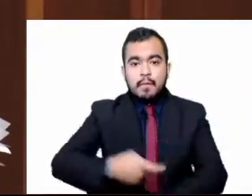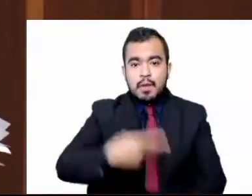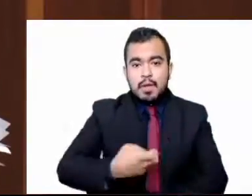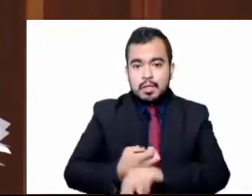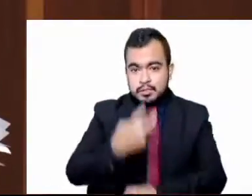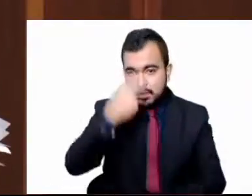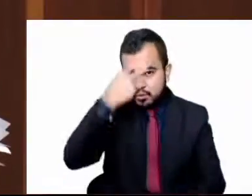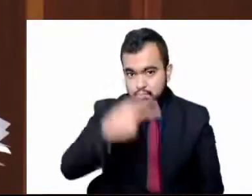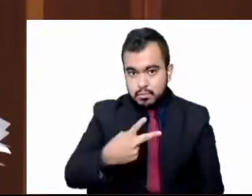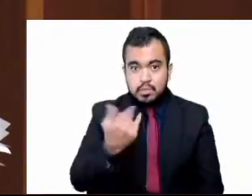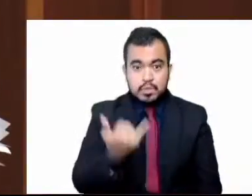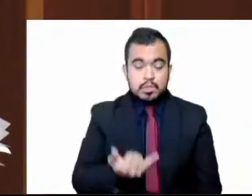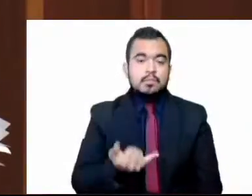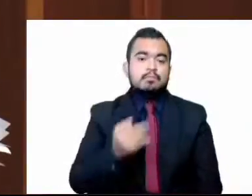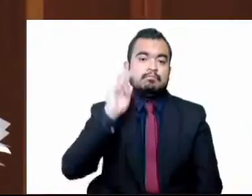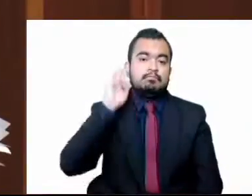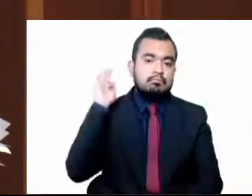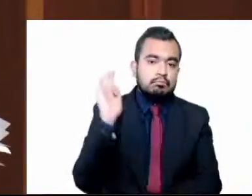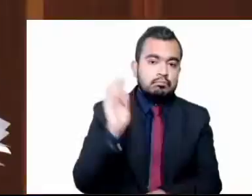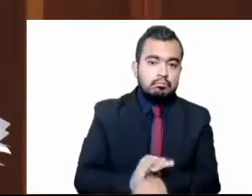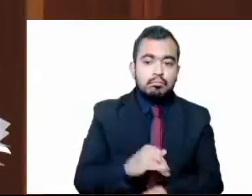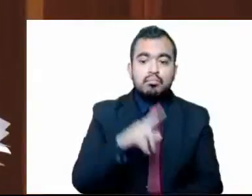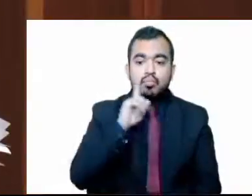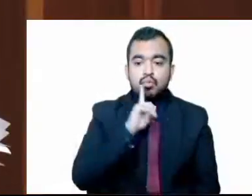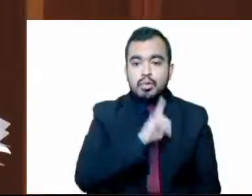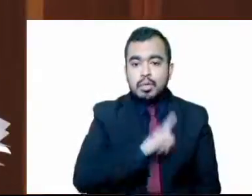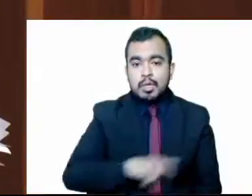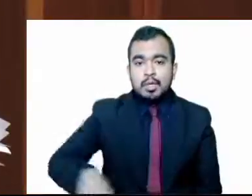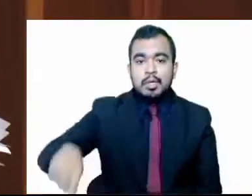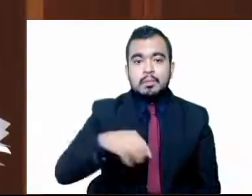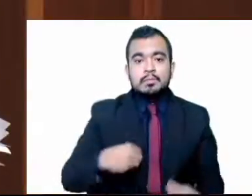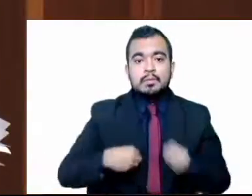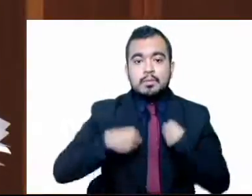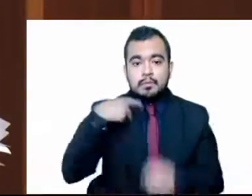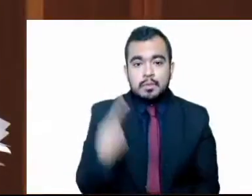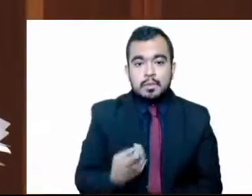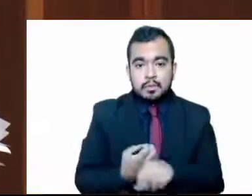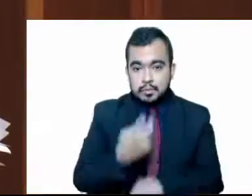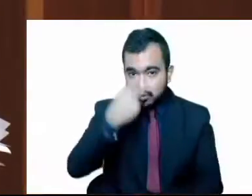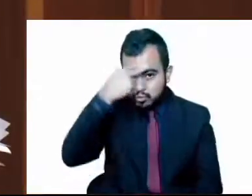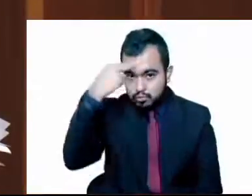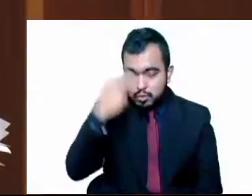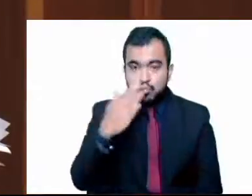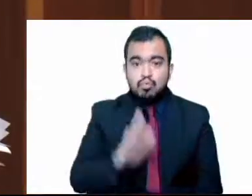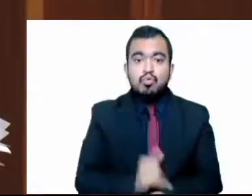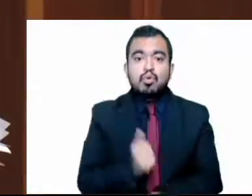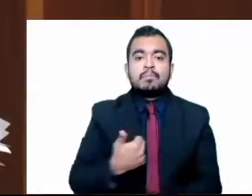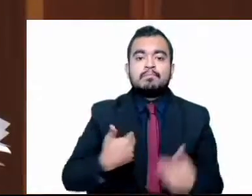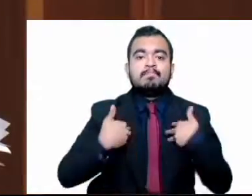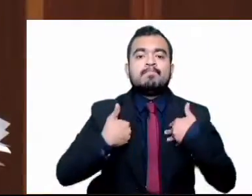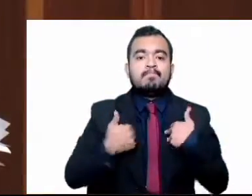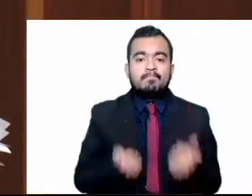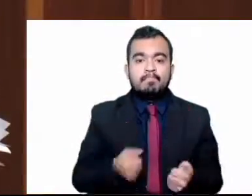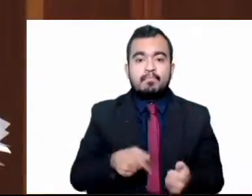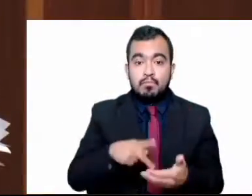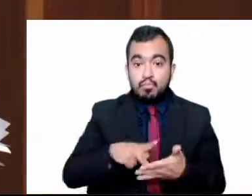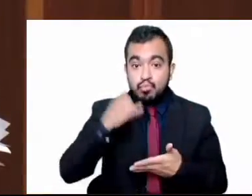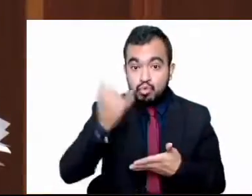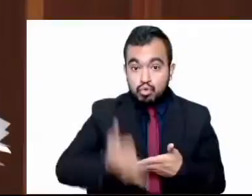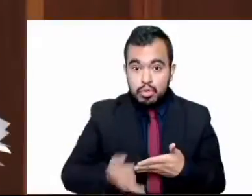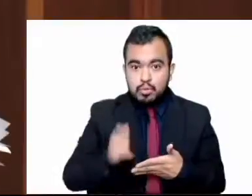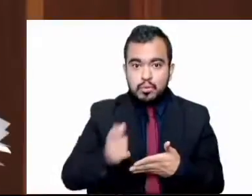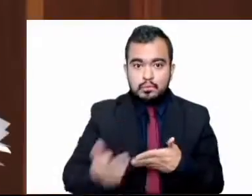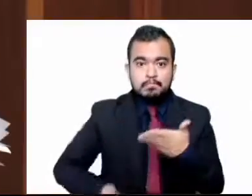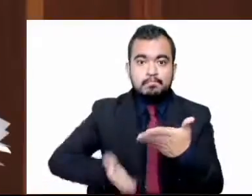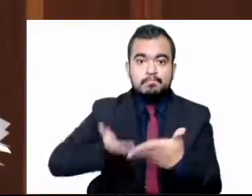mexiquenses, porque estamos conscientes de que este proyecto legislativo en materia de violencia familiar abona a la